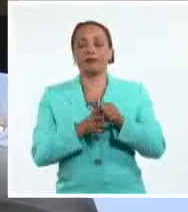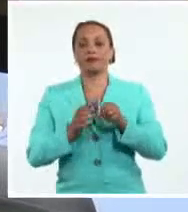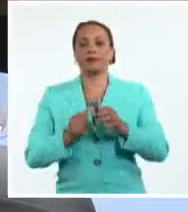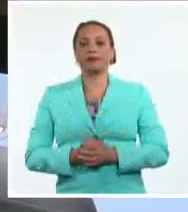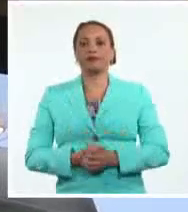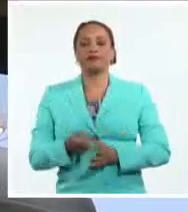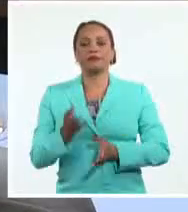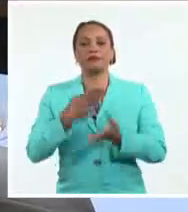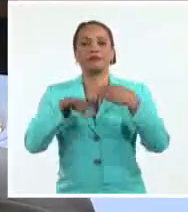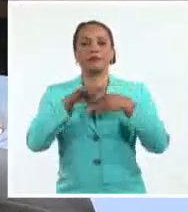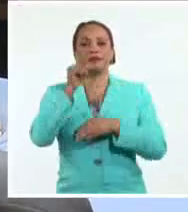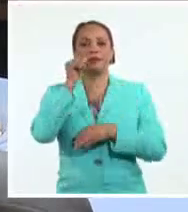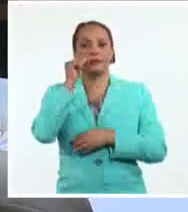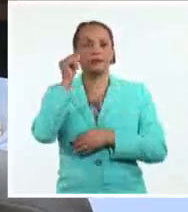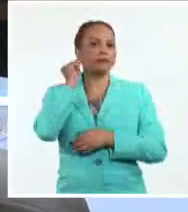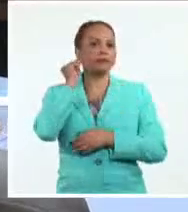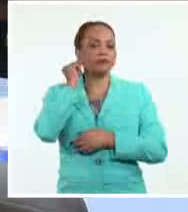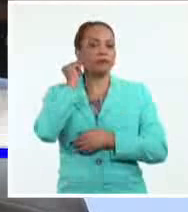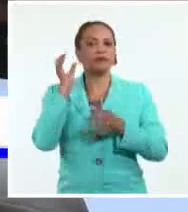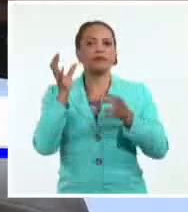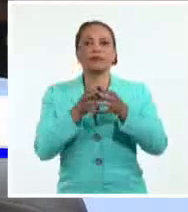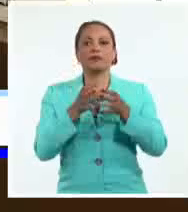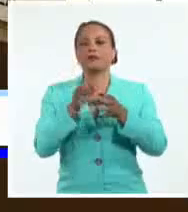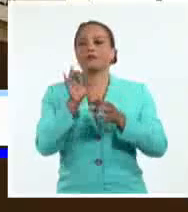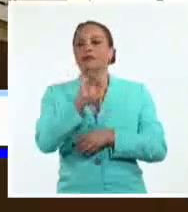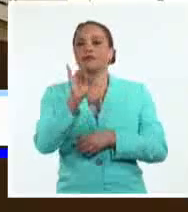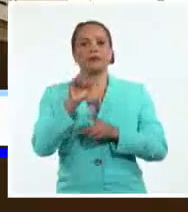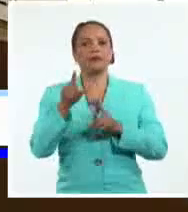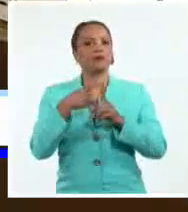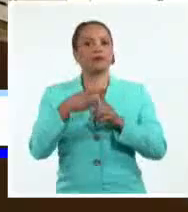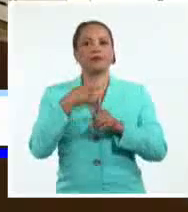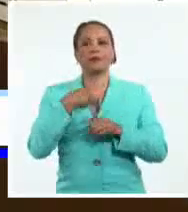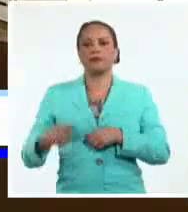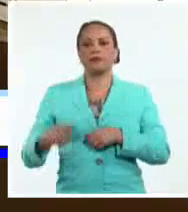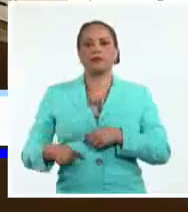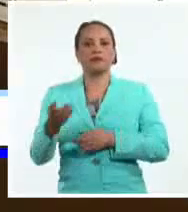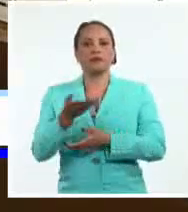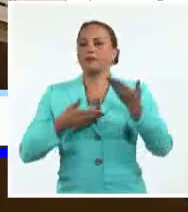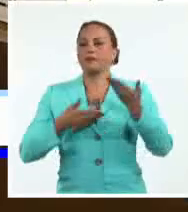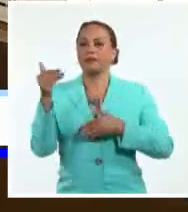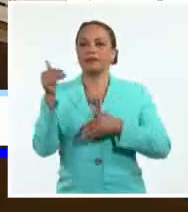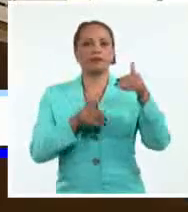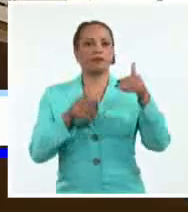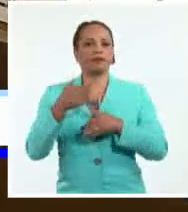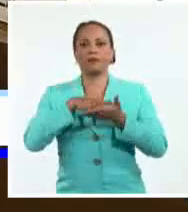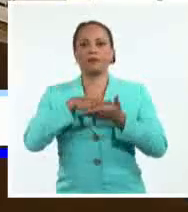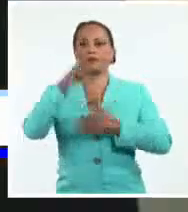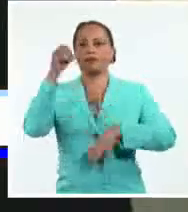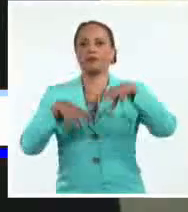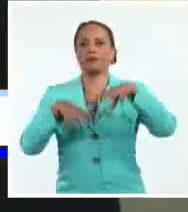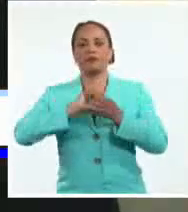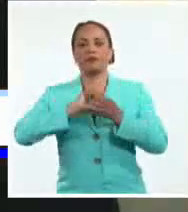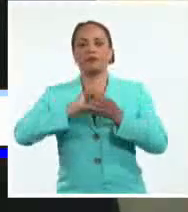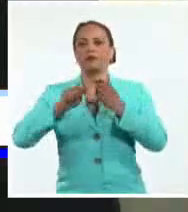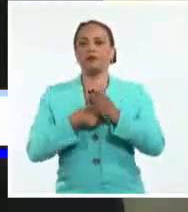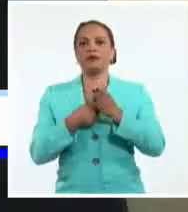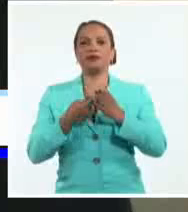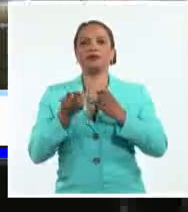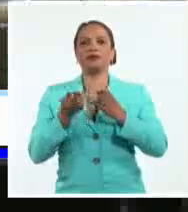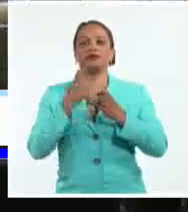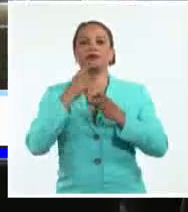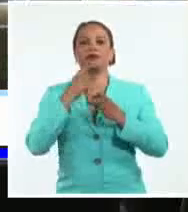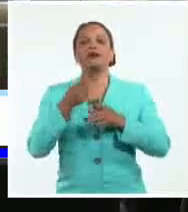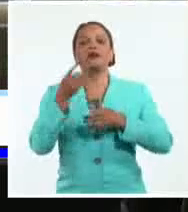Ministras y ministros de Educación del Grupo de los 77 Machinas sostuvieron una reunión de trabajo en el Palacio de las Convenciones de La Habana para dialogar y